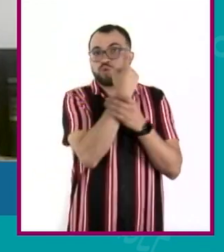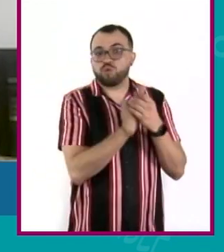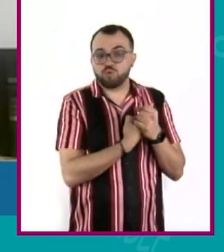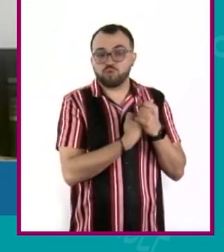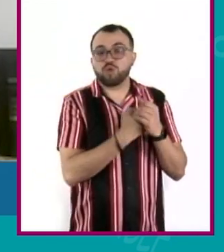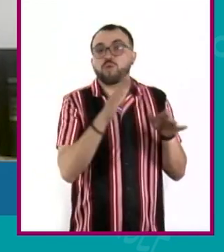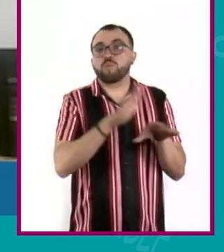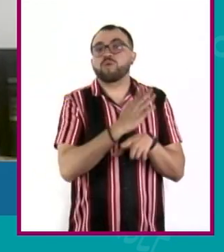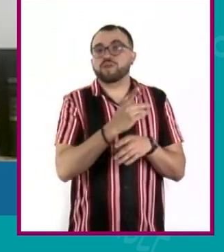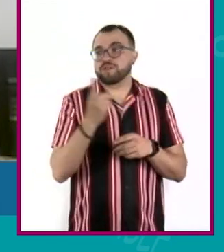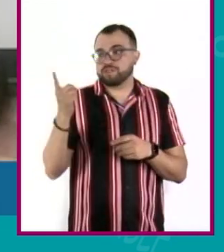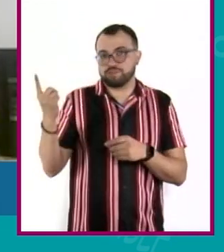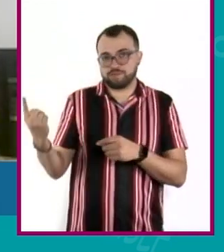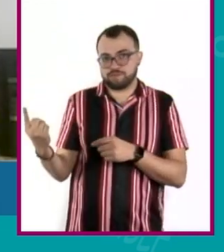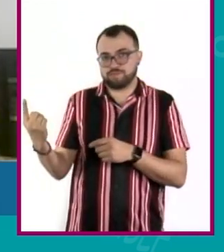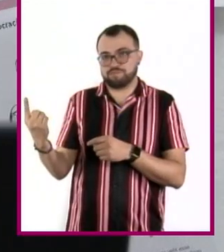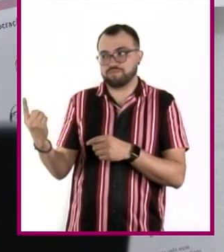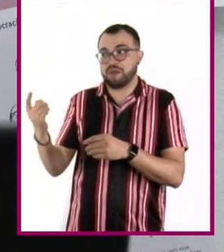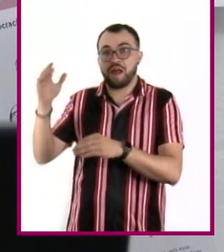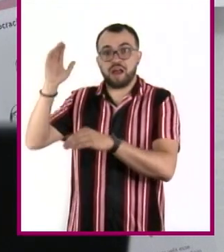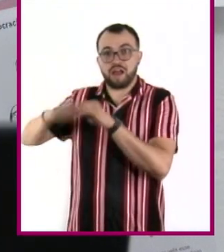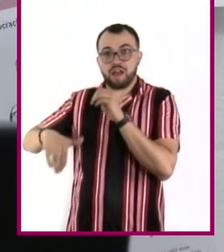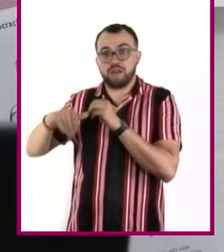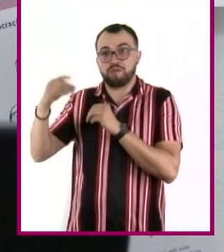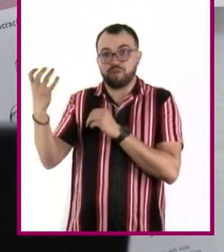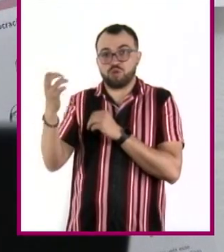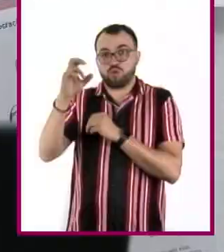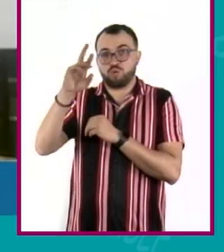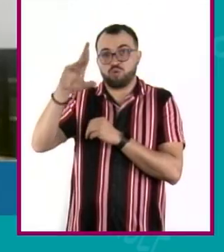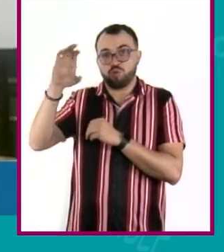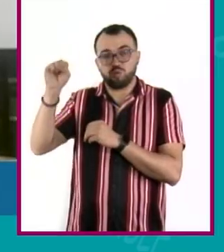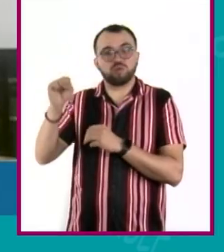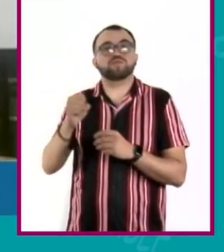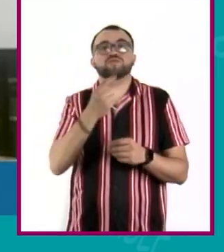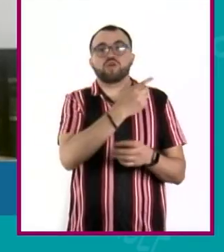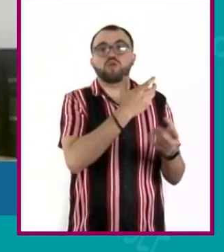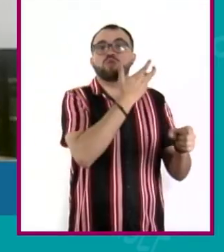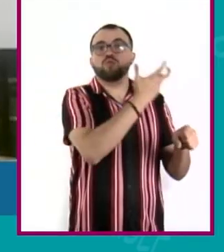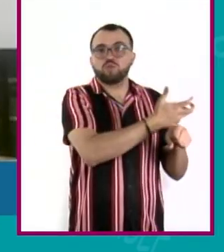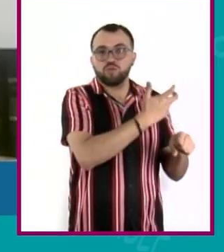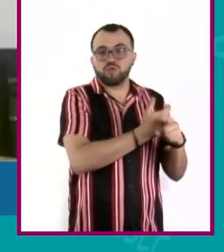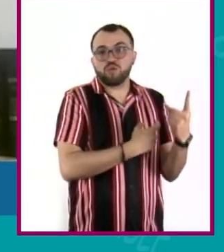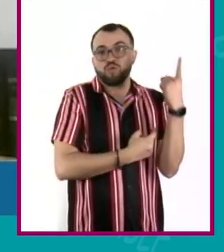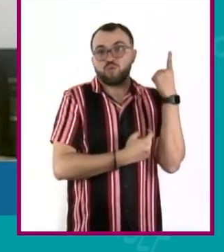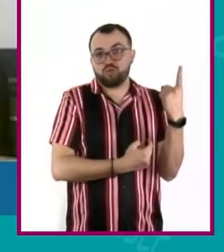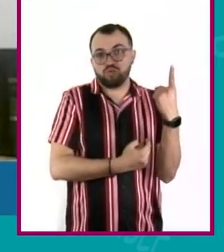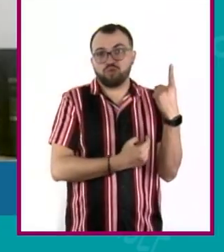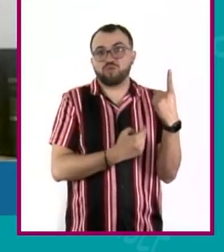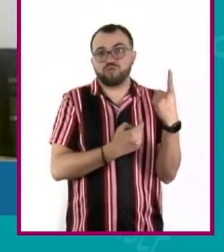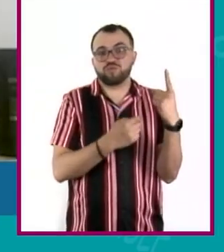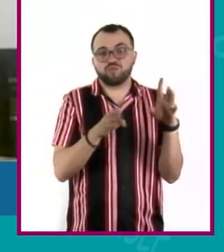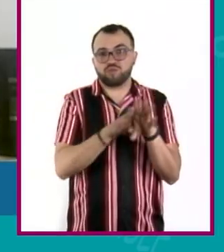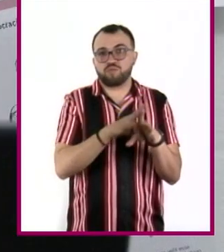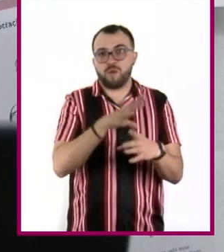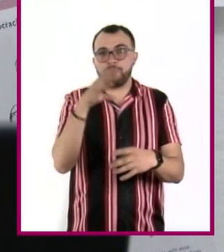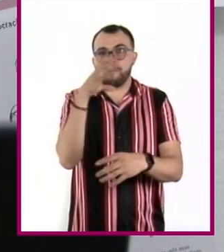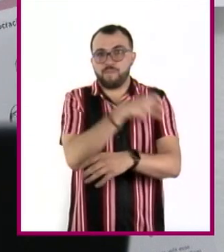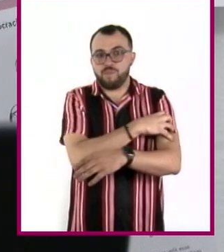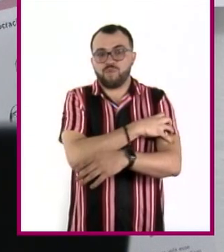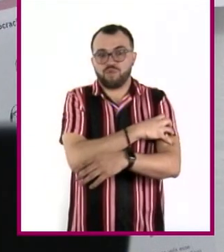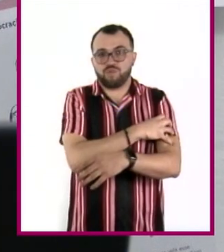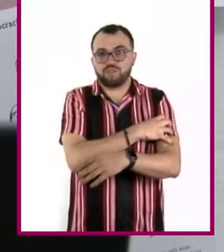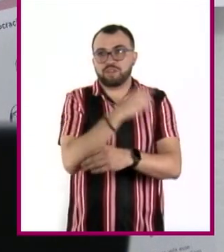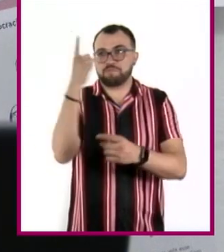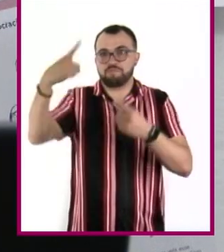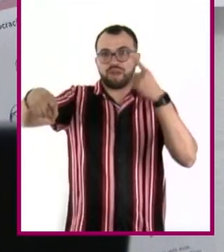porque Estados Unidos se erige como gran polo de poder. No figuran otros estados dentro de la dinámica del ejercicio de